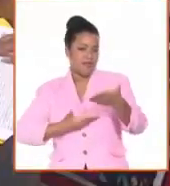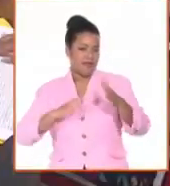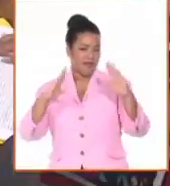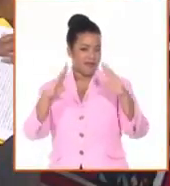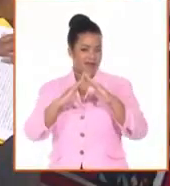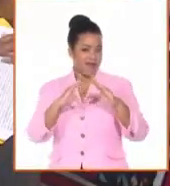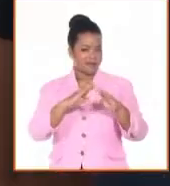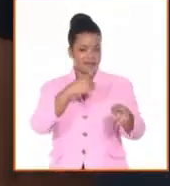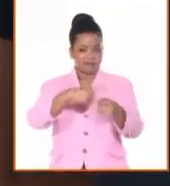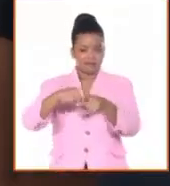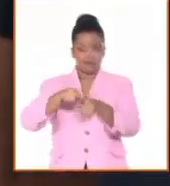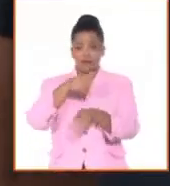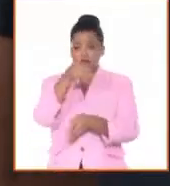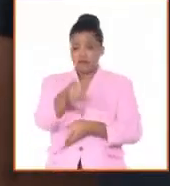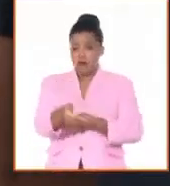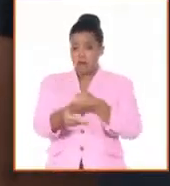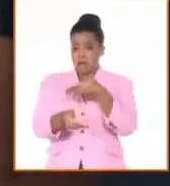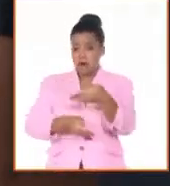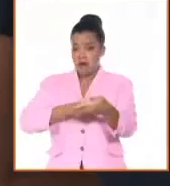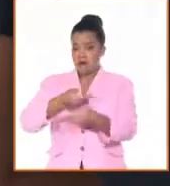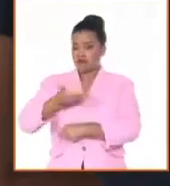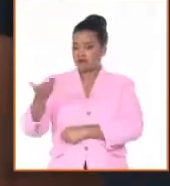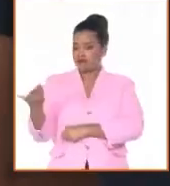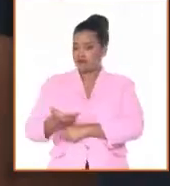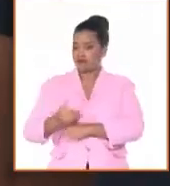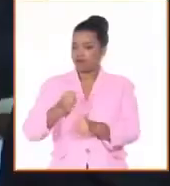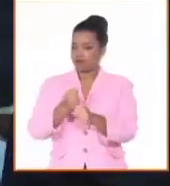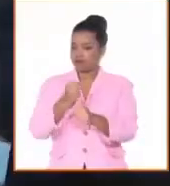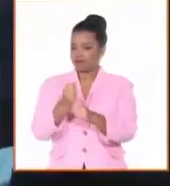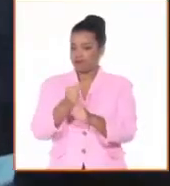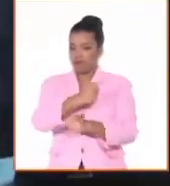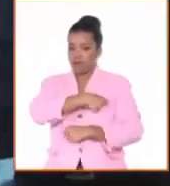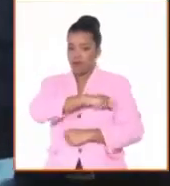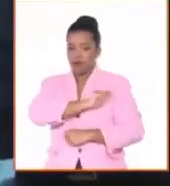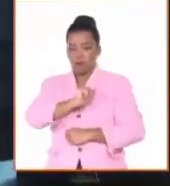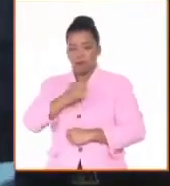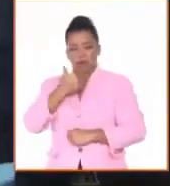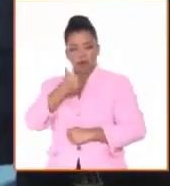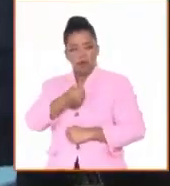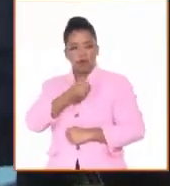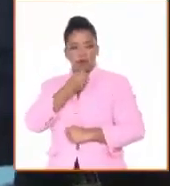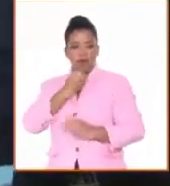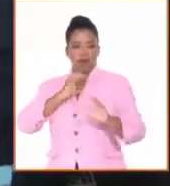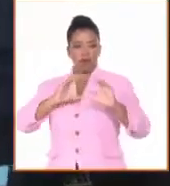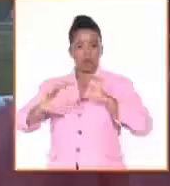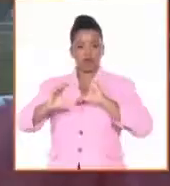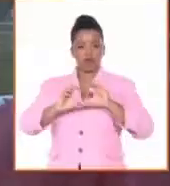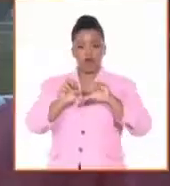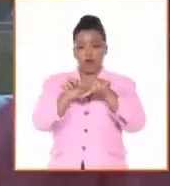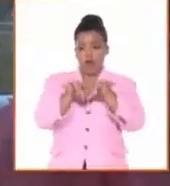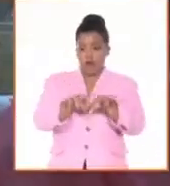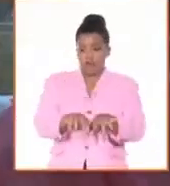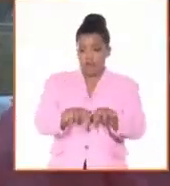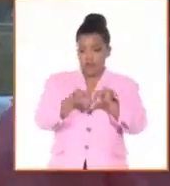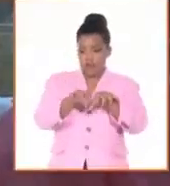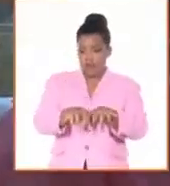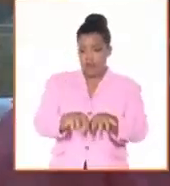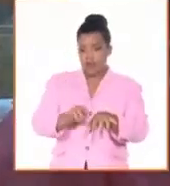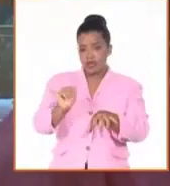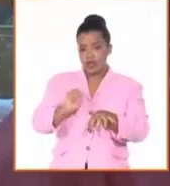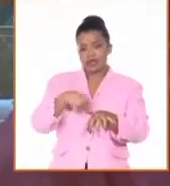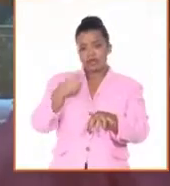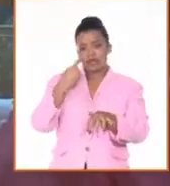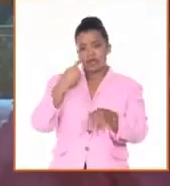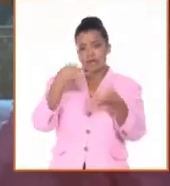proceso agiliza la gestión de los ciudadanos y garantiza una mejor comunicación entre las oficinas y evita el deterioro